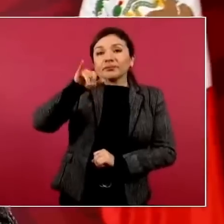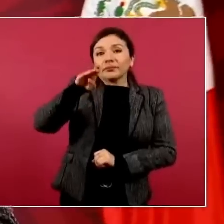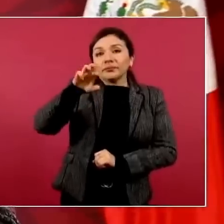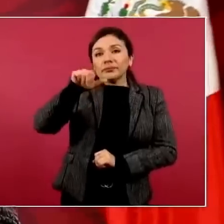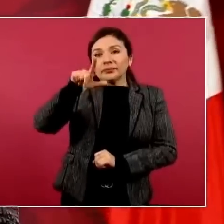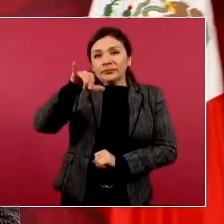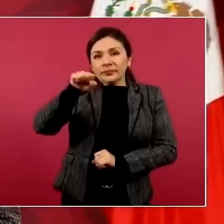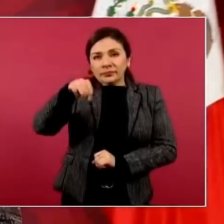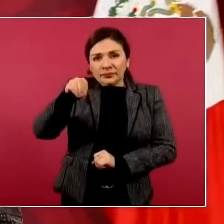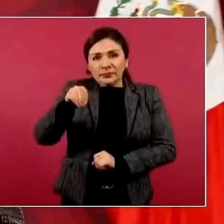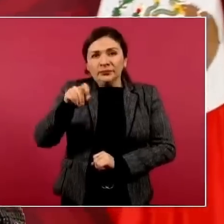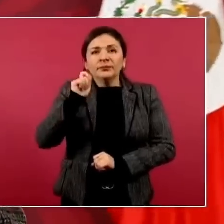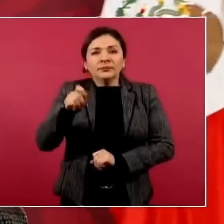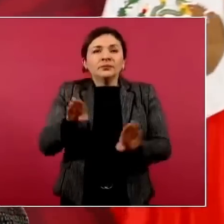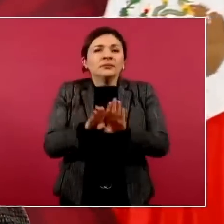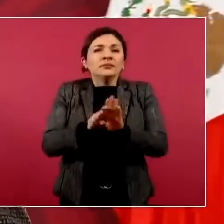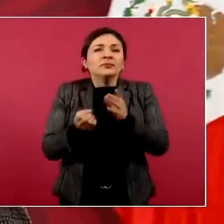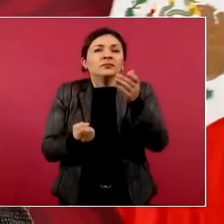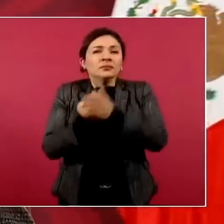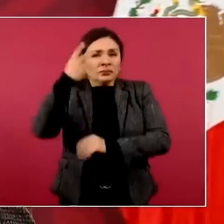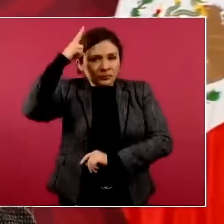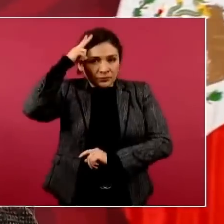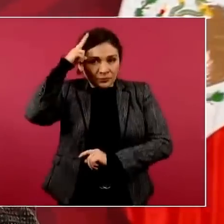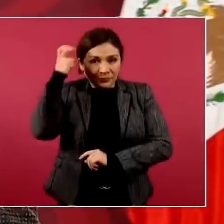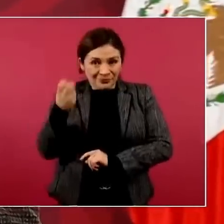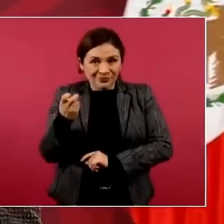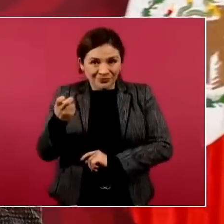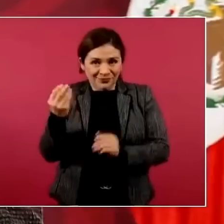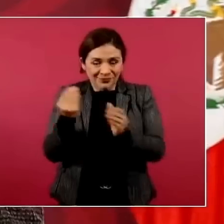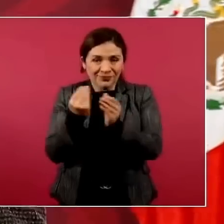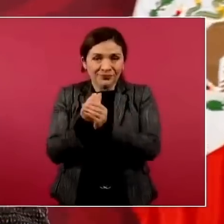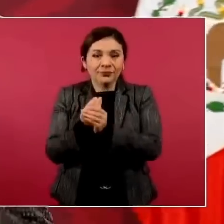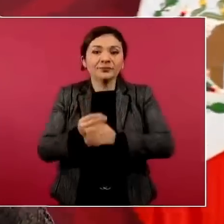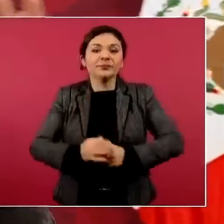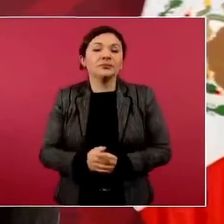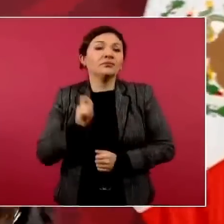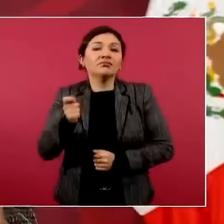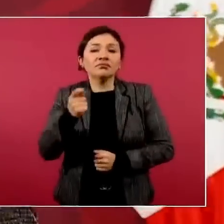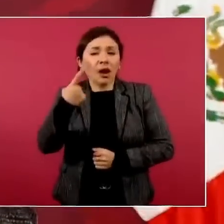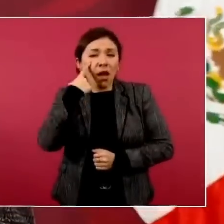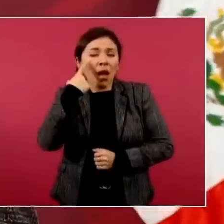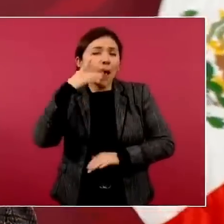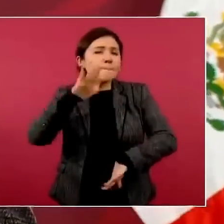llamo neoporfirismo, fue el saqueo,